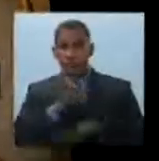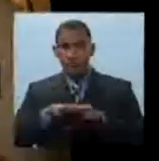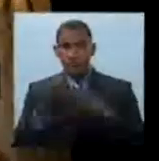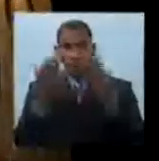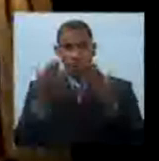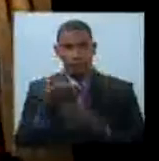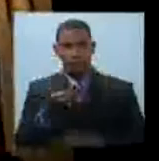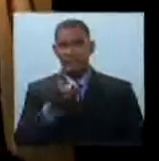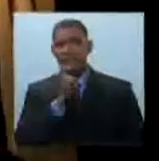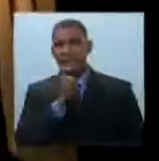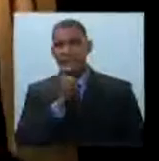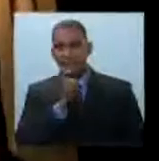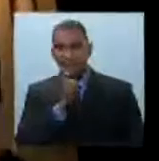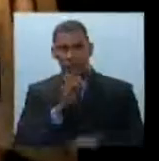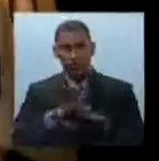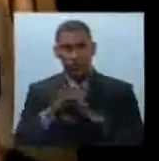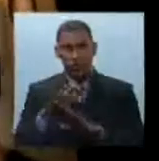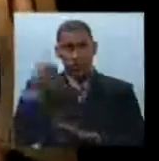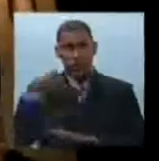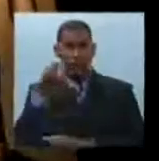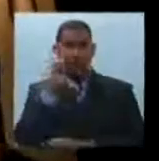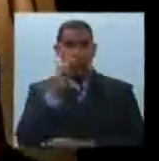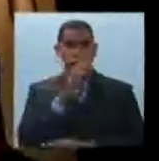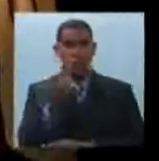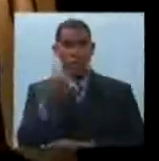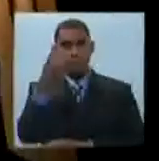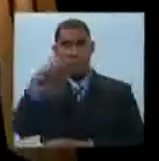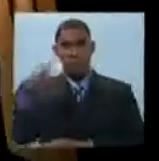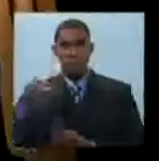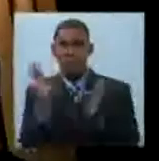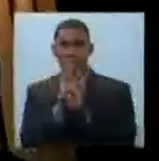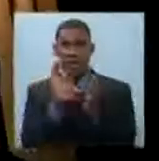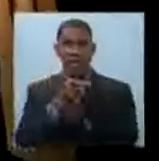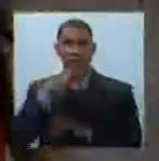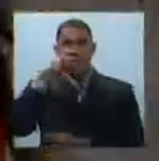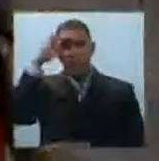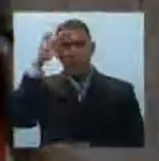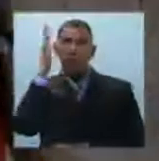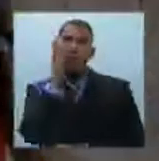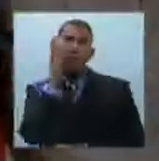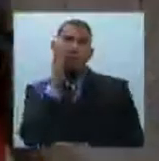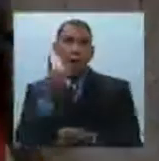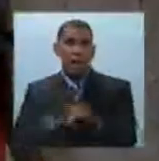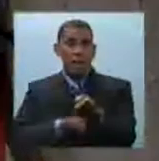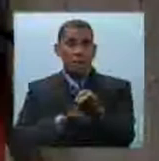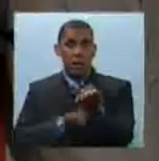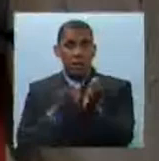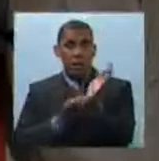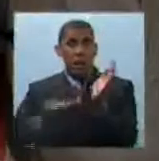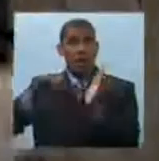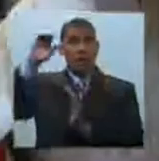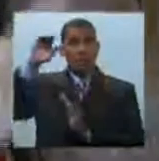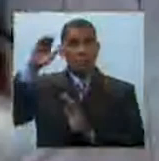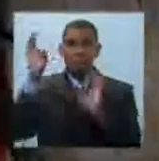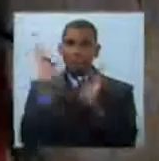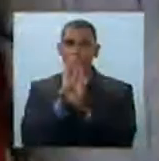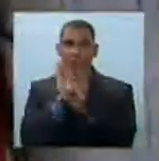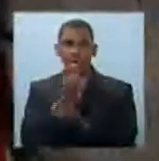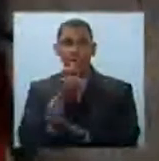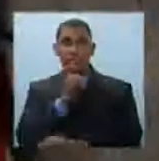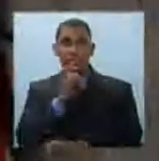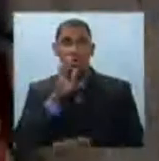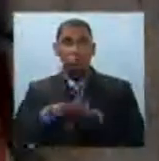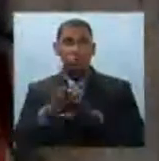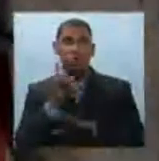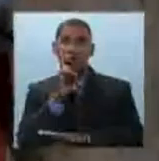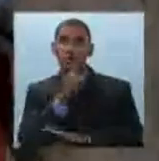situaciones. Es muy difícil porque, bueno, cuando tienes seres que no están contigo, como son mi padre, mi madre y mi hermano mayor, definitivamente es muy difícil. Cuando tú lo